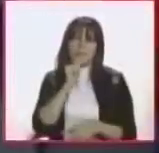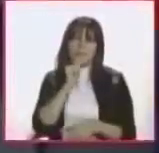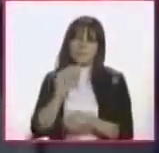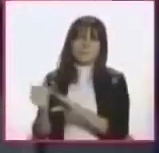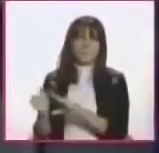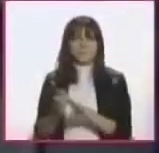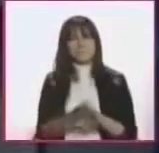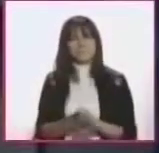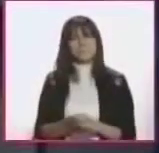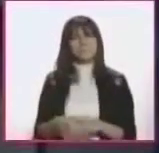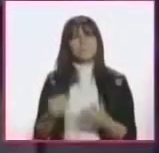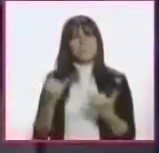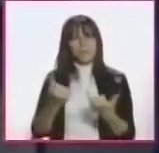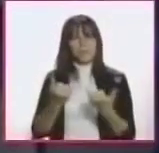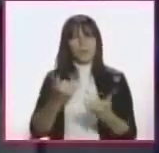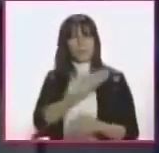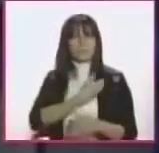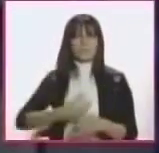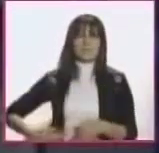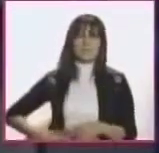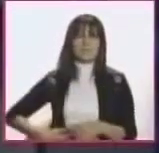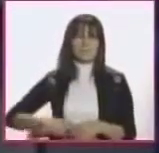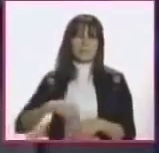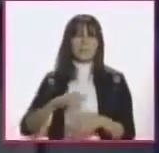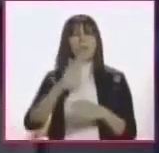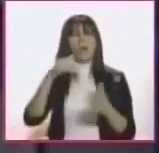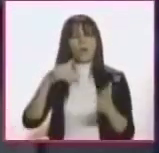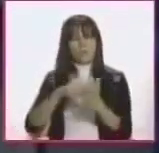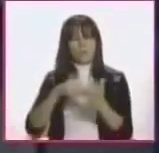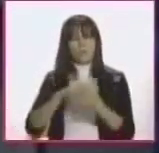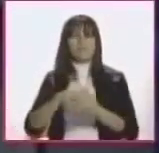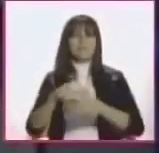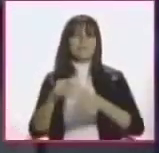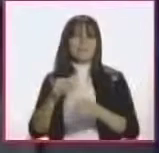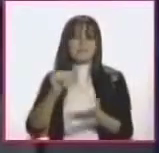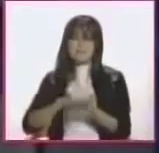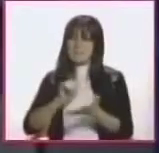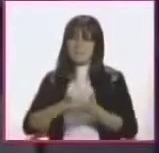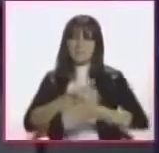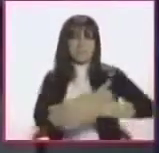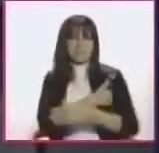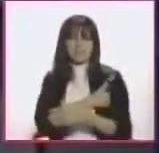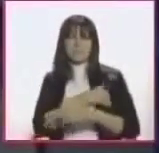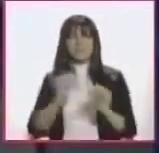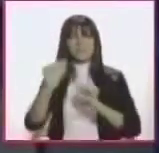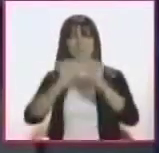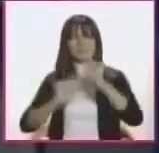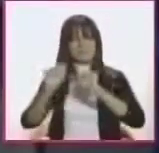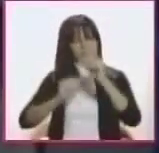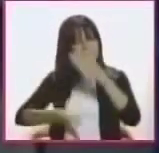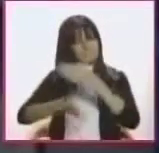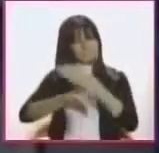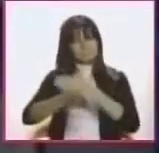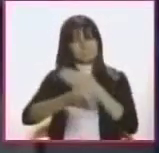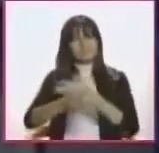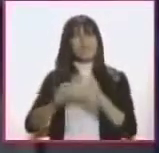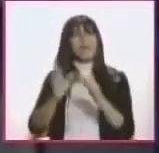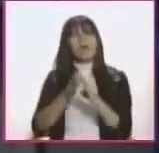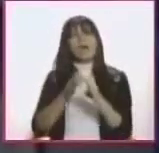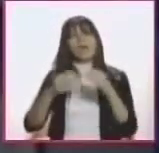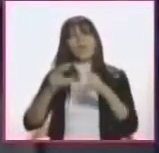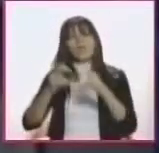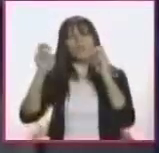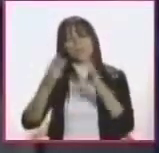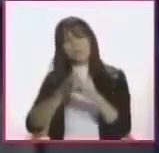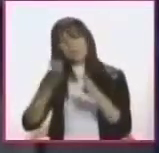Hoy fue ratificado por el presidente de la República el ministro de Defensa, Juan Carlos Pinzón, para el nuevo periodo que se inicia el próximo 7 de agosto. Daniel